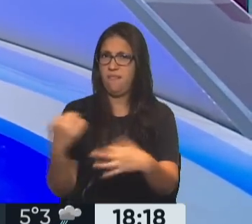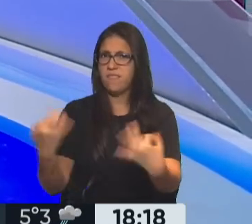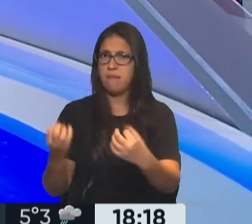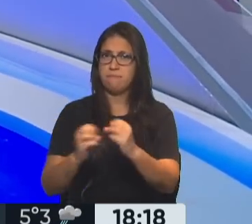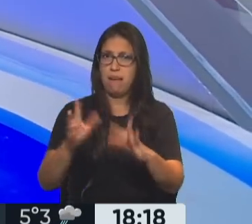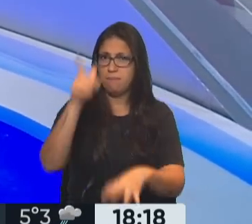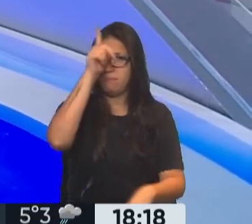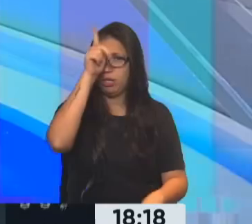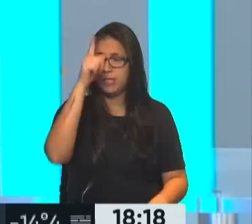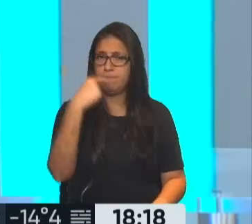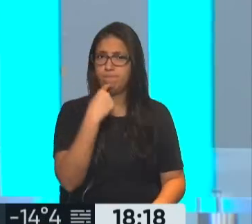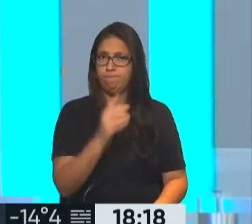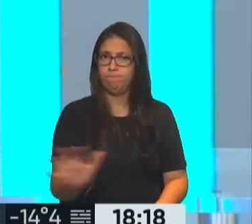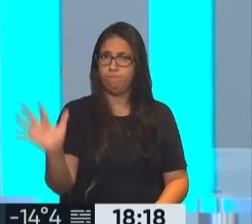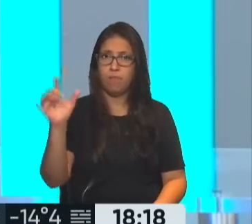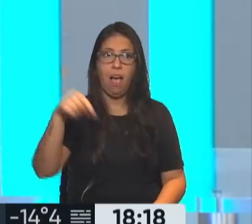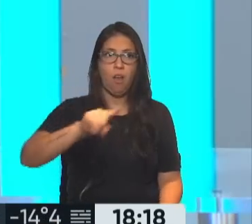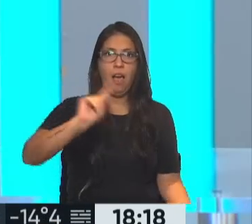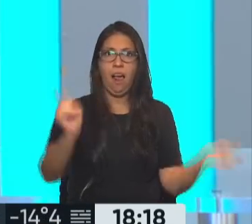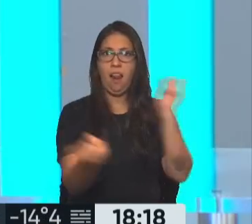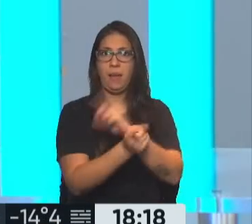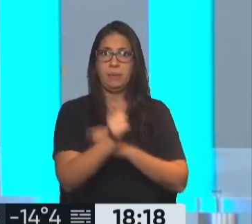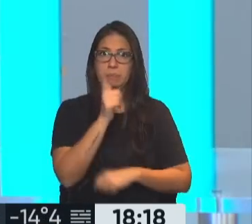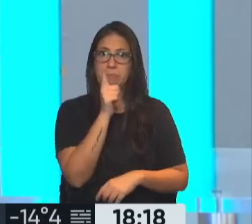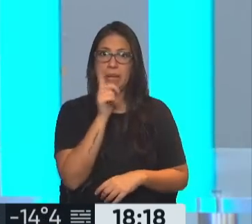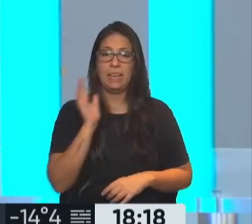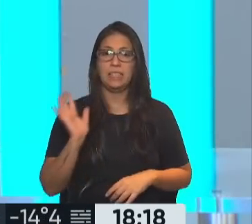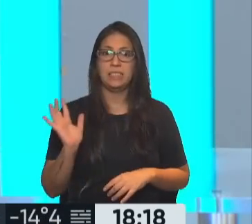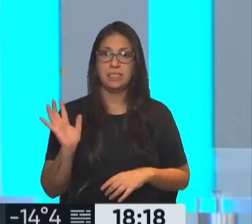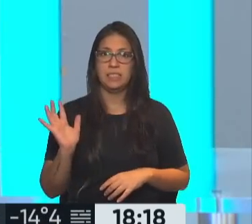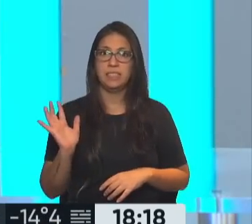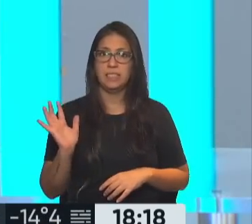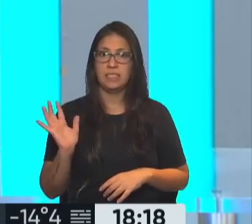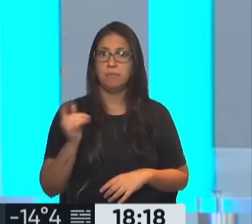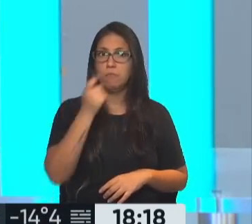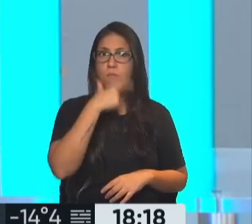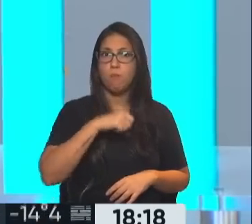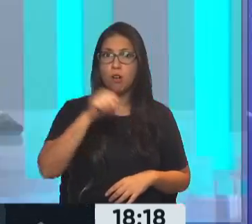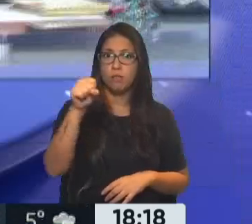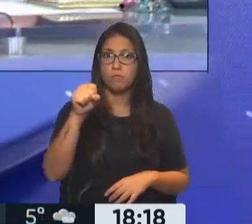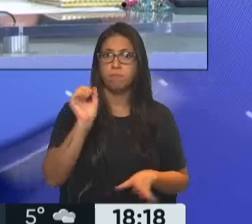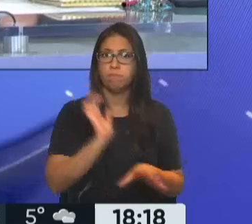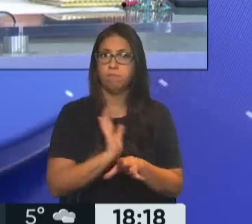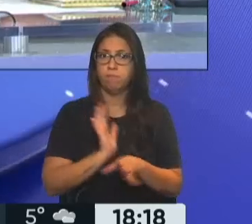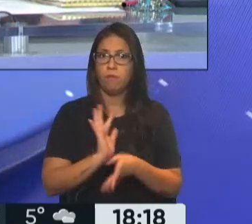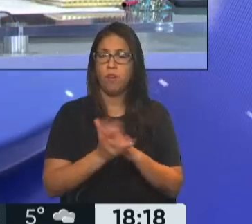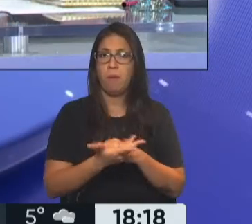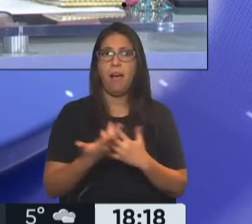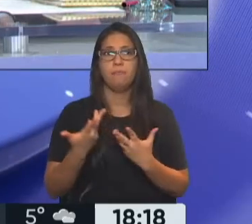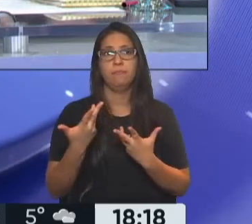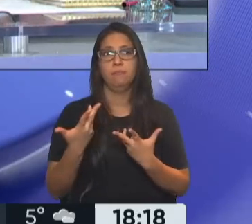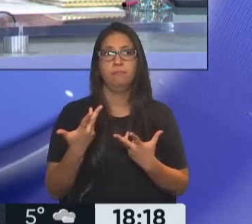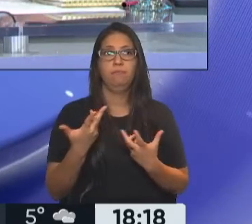policial. Bueno, lo que vemos ahora es, o lo que podemos llegar a ver, o lo interesante, la pregunta es si Gabriel Boric va a responder un poco más a sus bases, si se quiere,